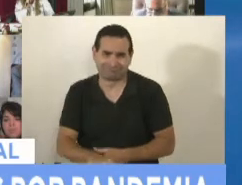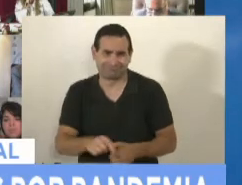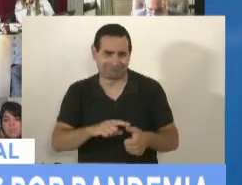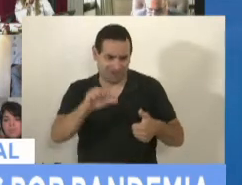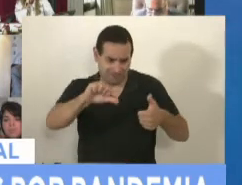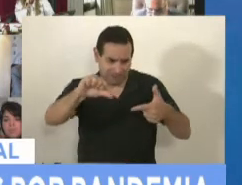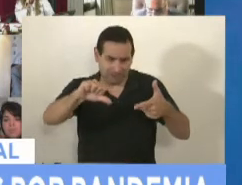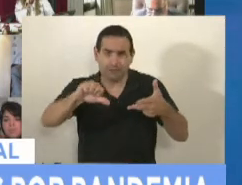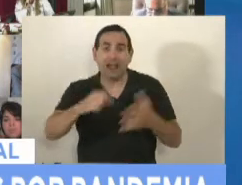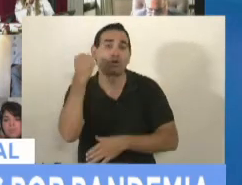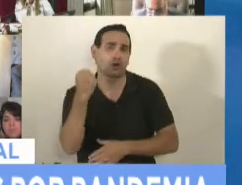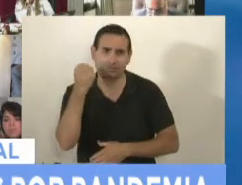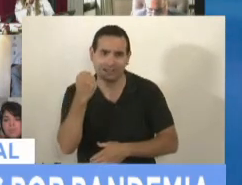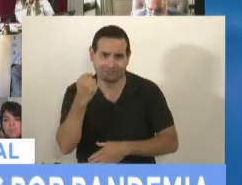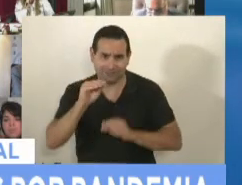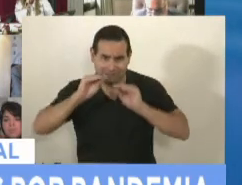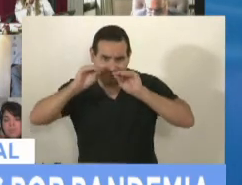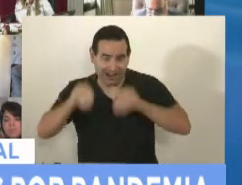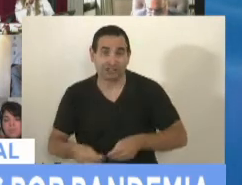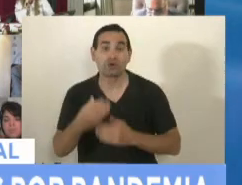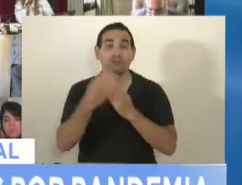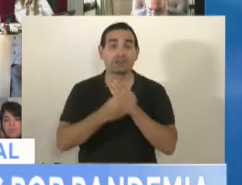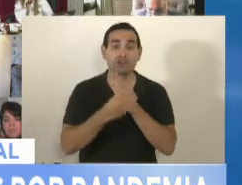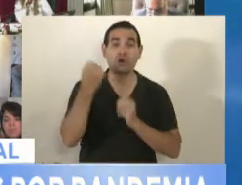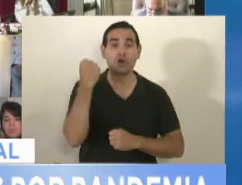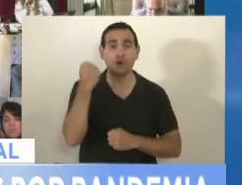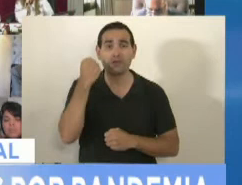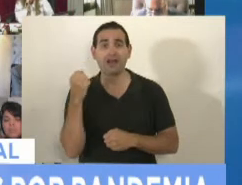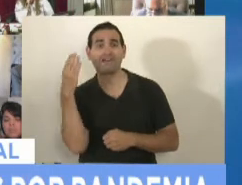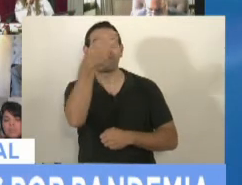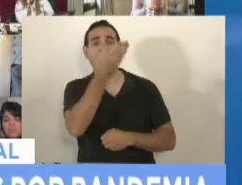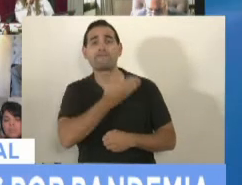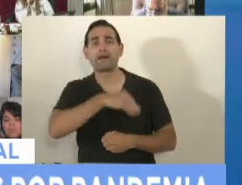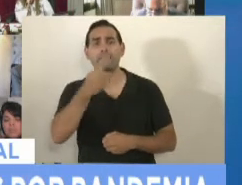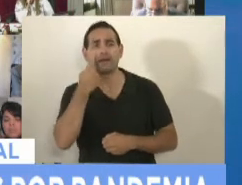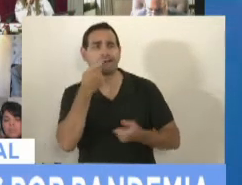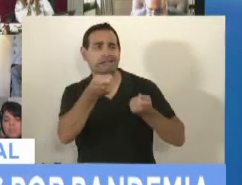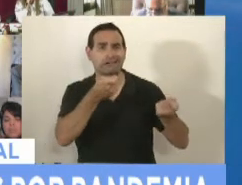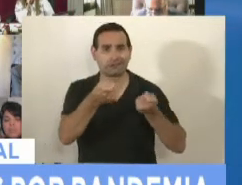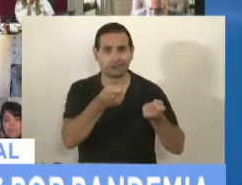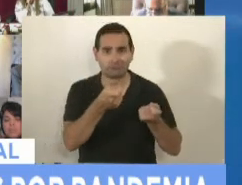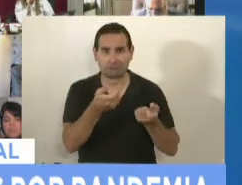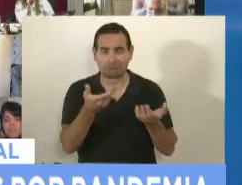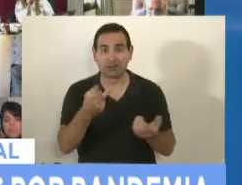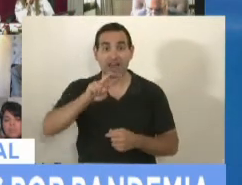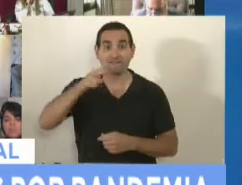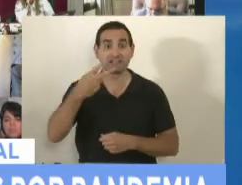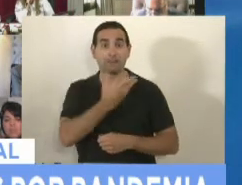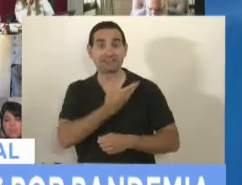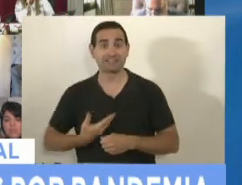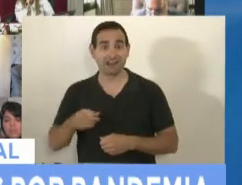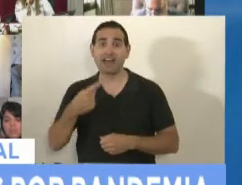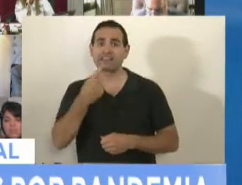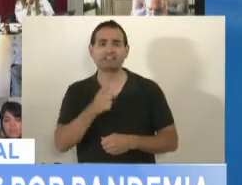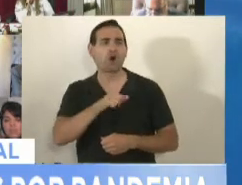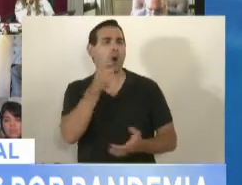l'economia fallida, un ministro de economía que va a negociar al Fondo Monetario cuando la vicepresidenta dice que no hay